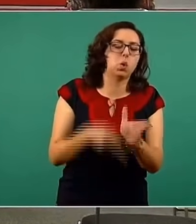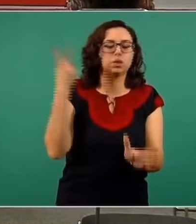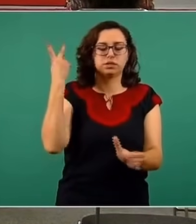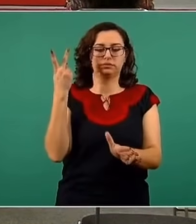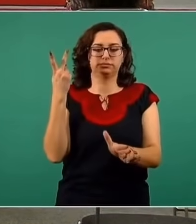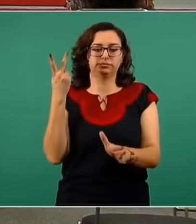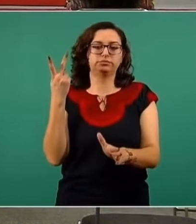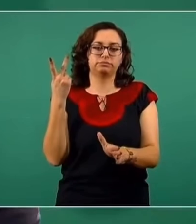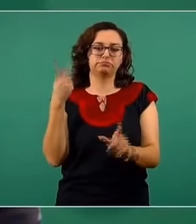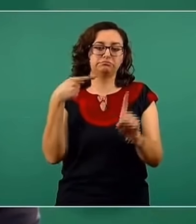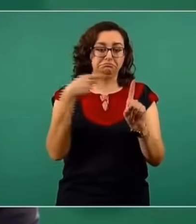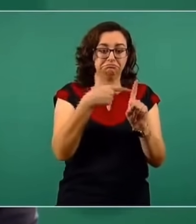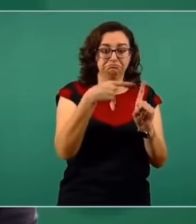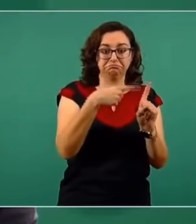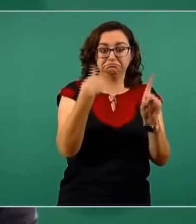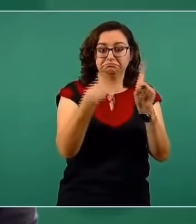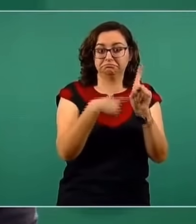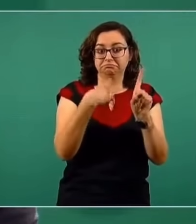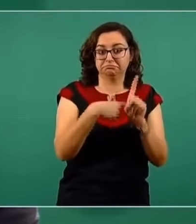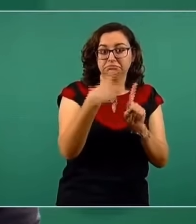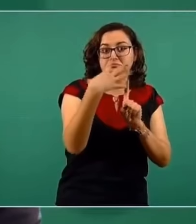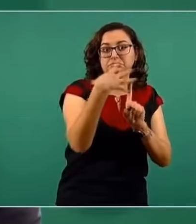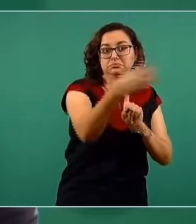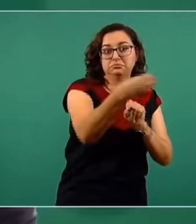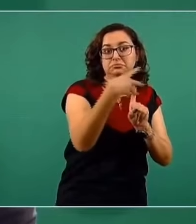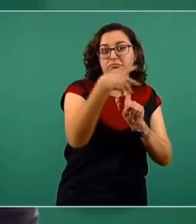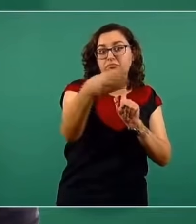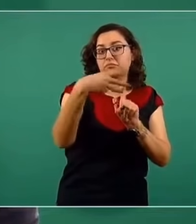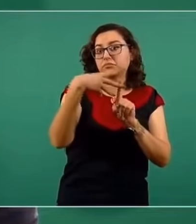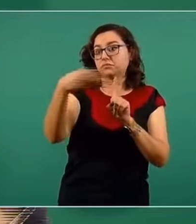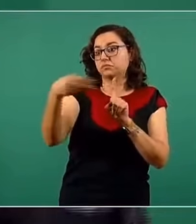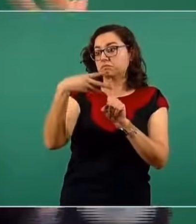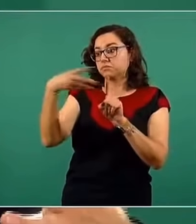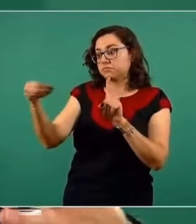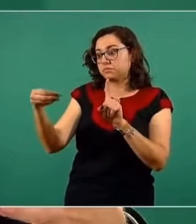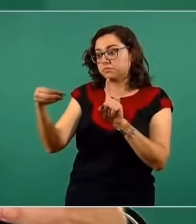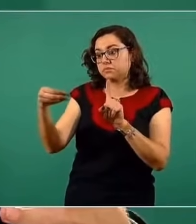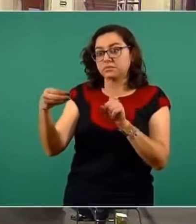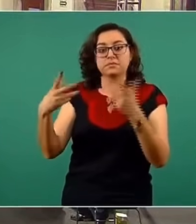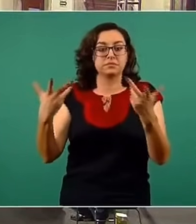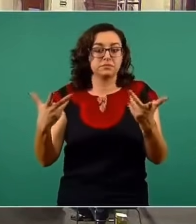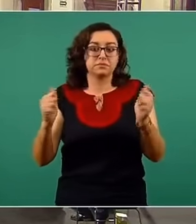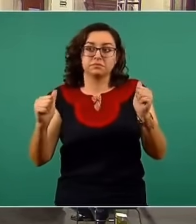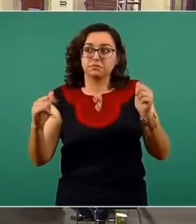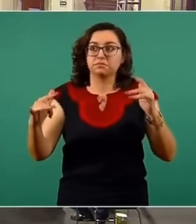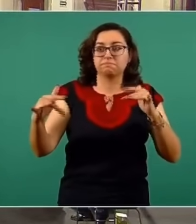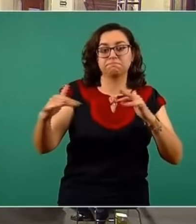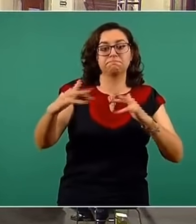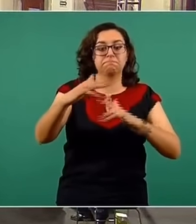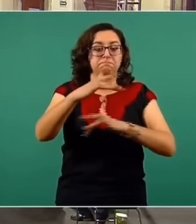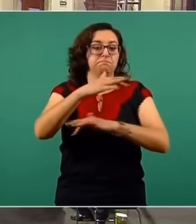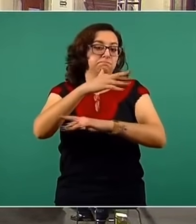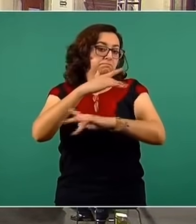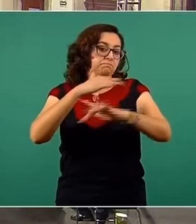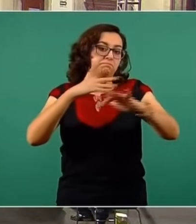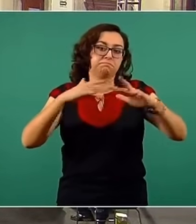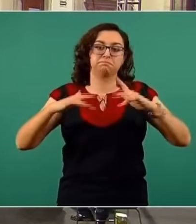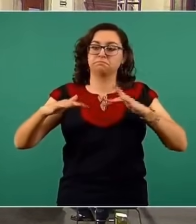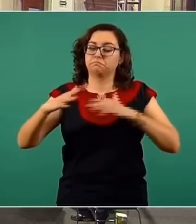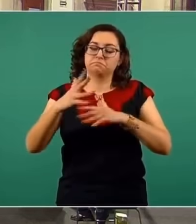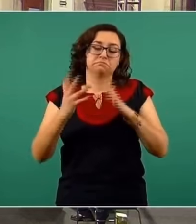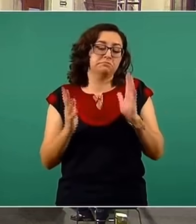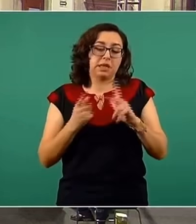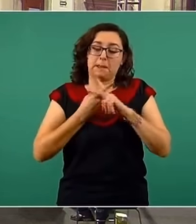contagiante y ocurran múltiples contagios. O múltiples susceptibles con múltiples contagiantes y ocurran muchísimos